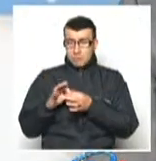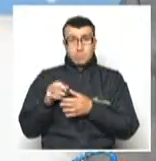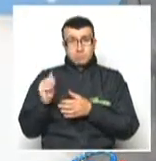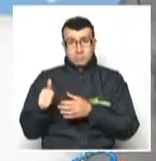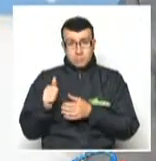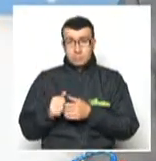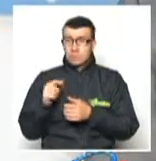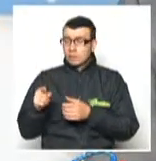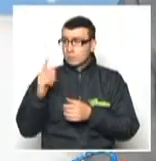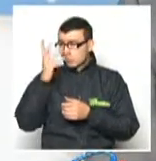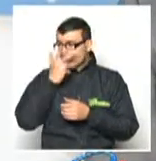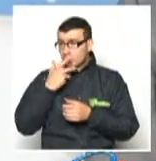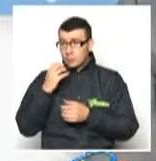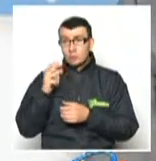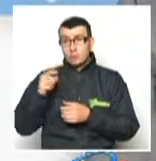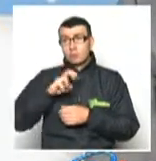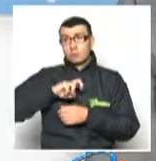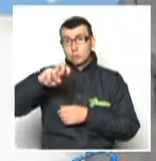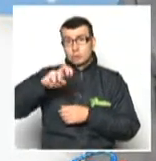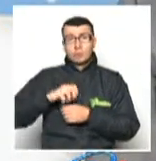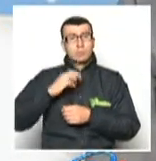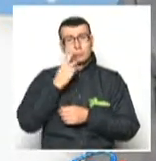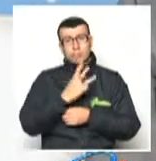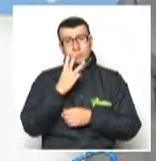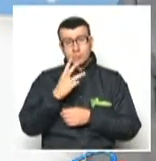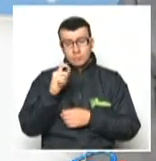un consultorio muy lindo en el norte,